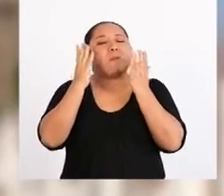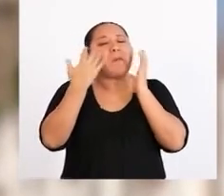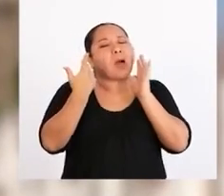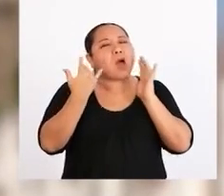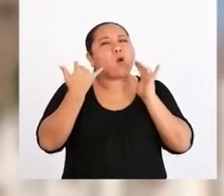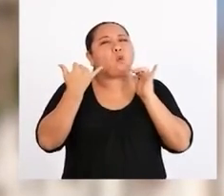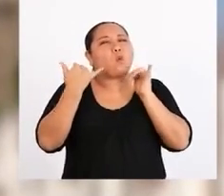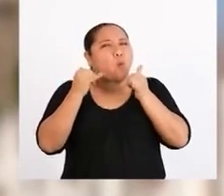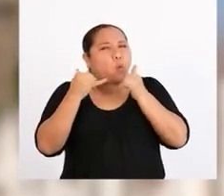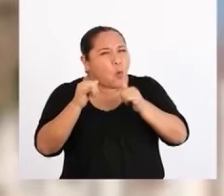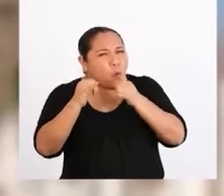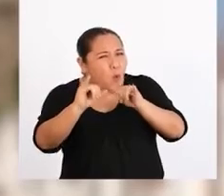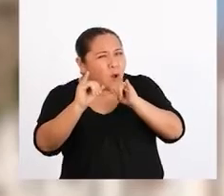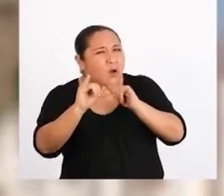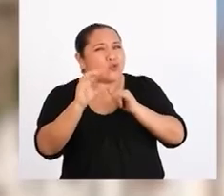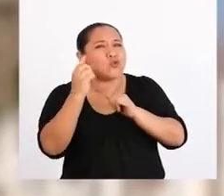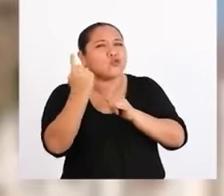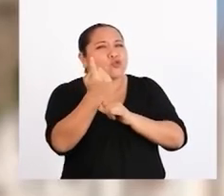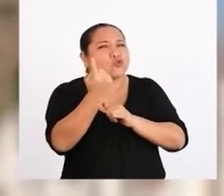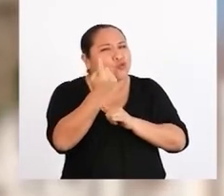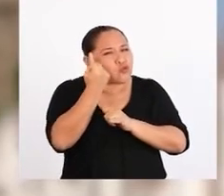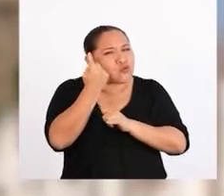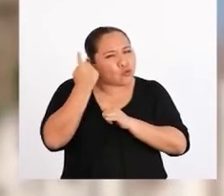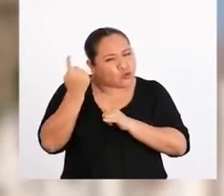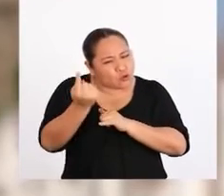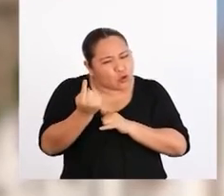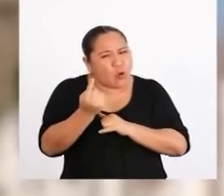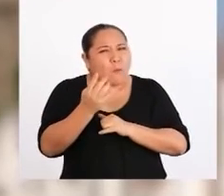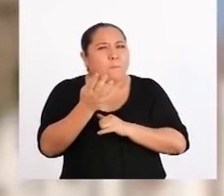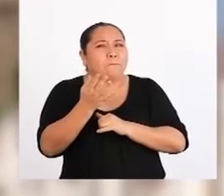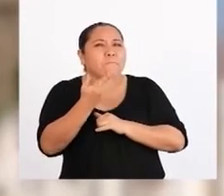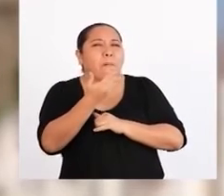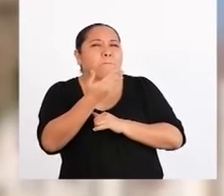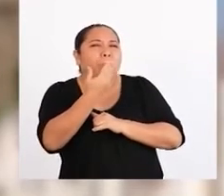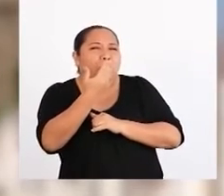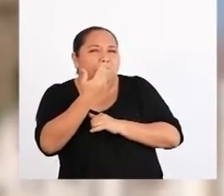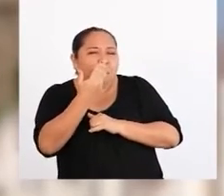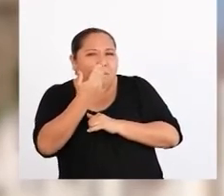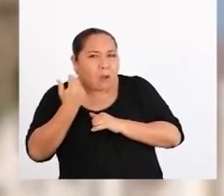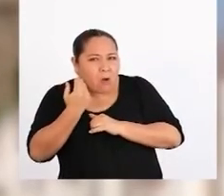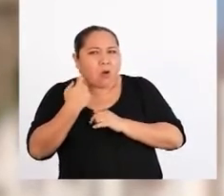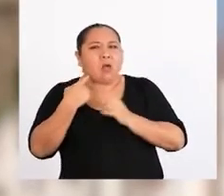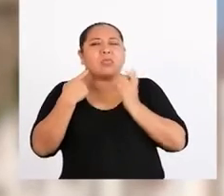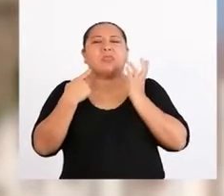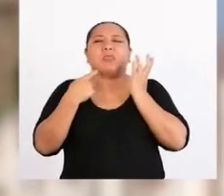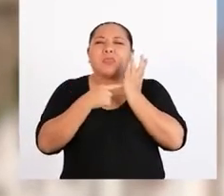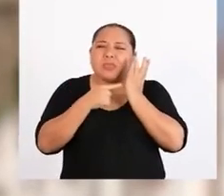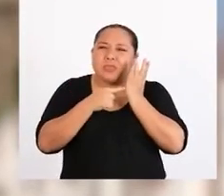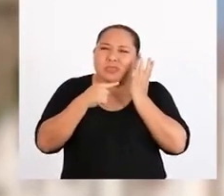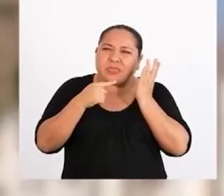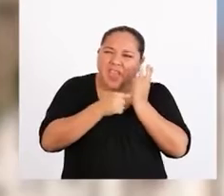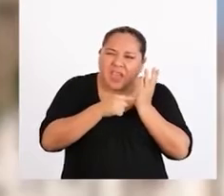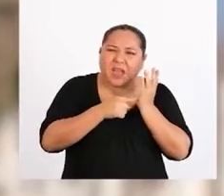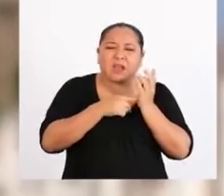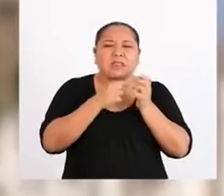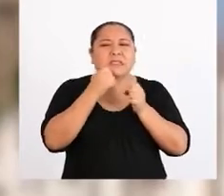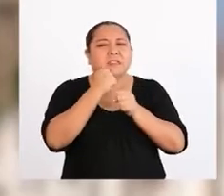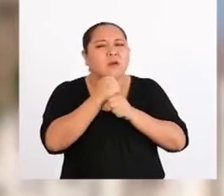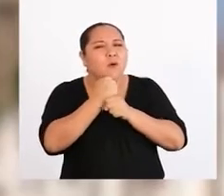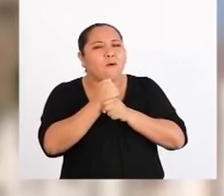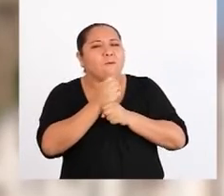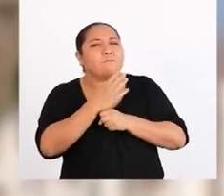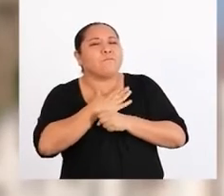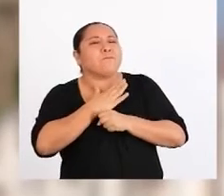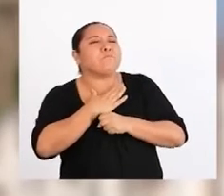juego. Solo tengo que mejorar mi técnica, trabajar en mi estilo